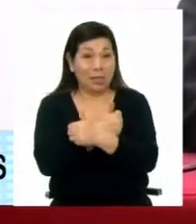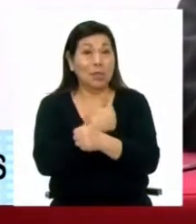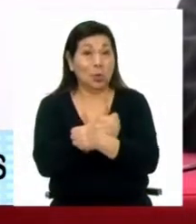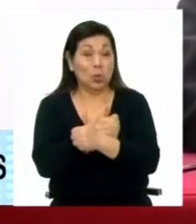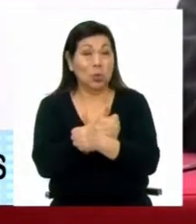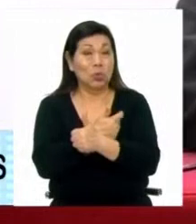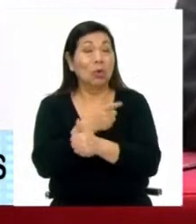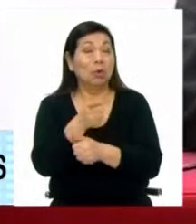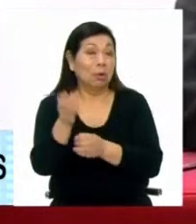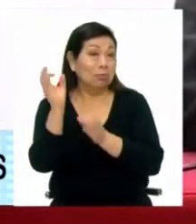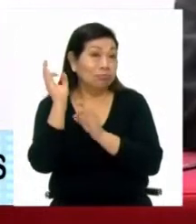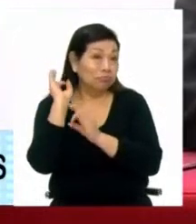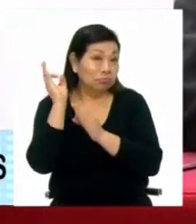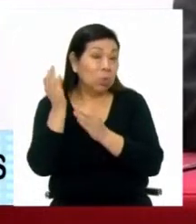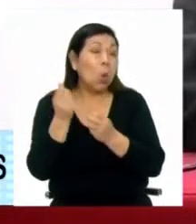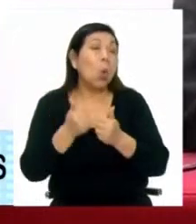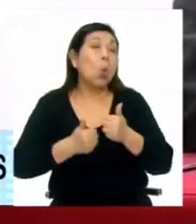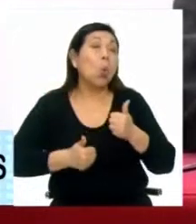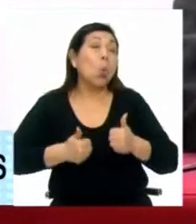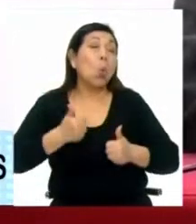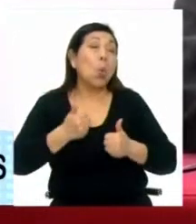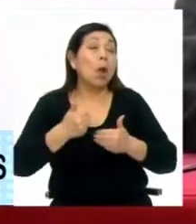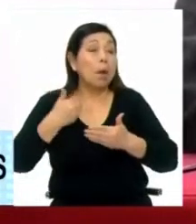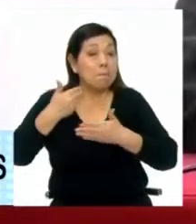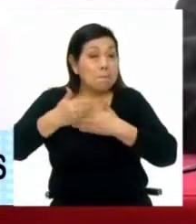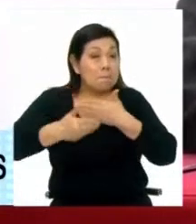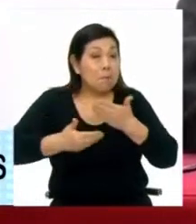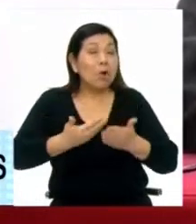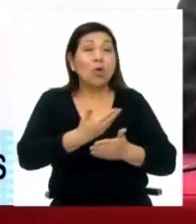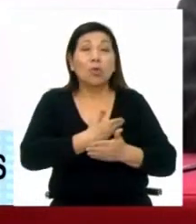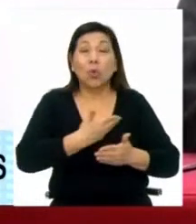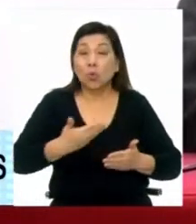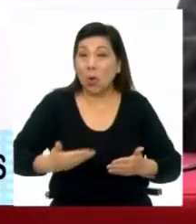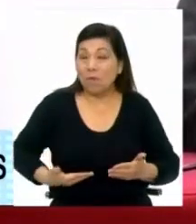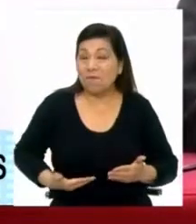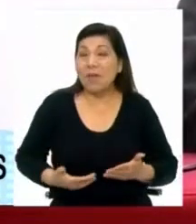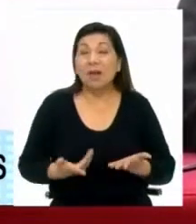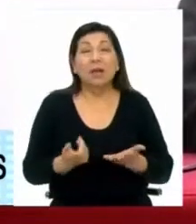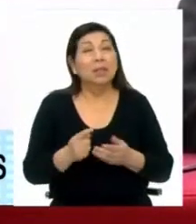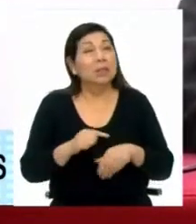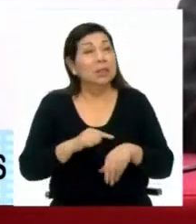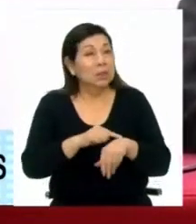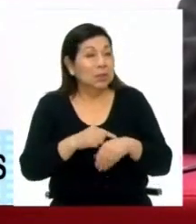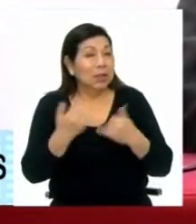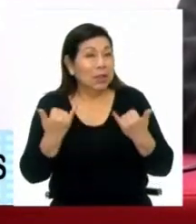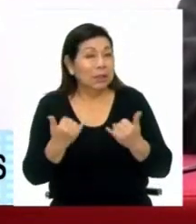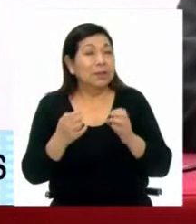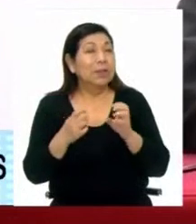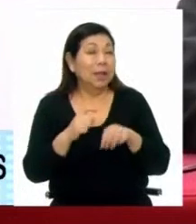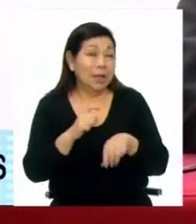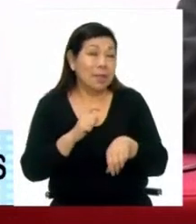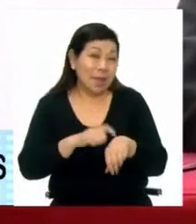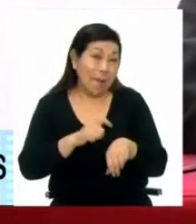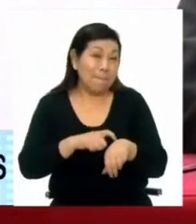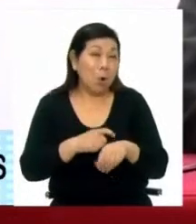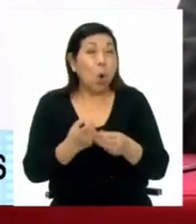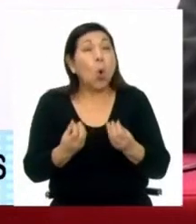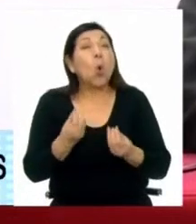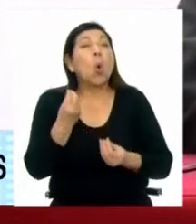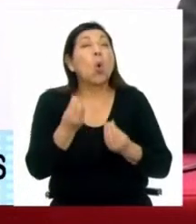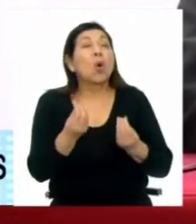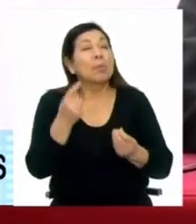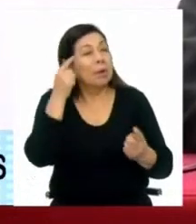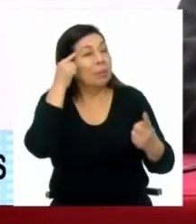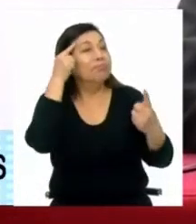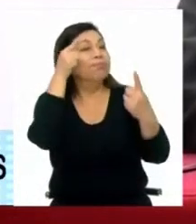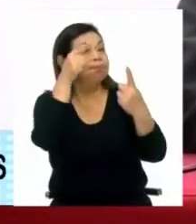ese día dará cuenta un poco de cuáles han sido los avances del gobierno durante esta etapa y también cuáles son